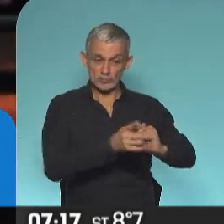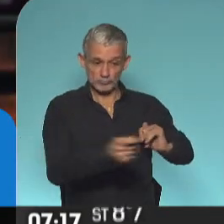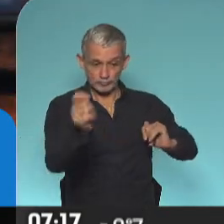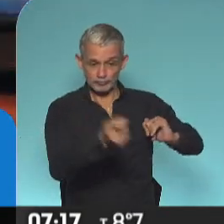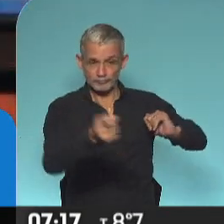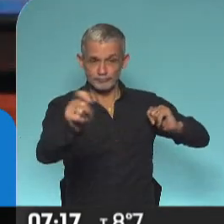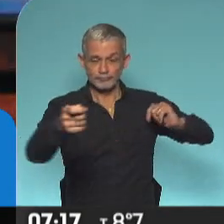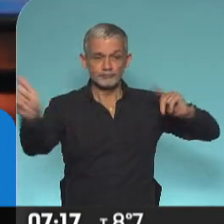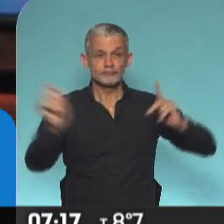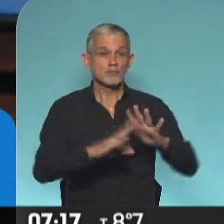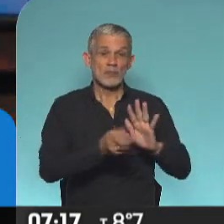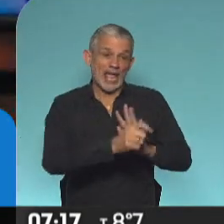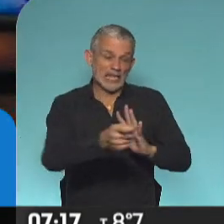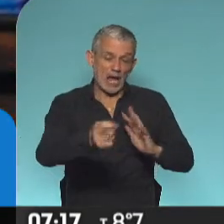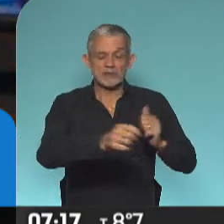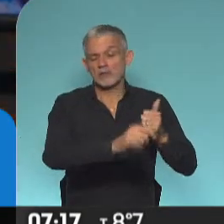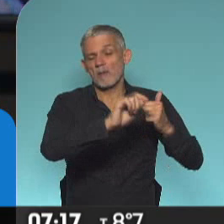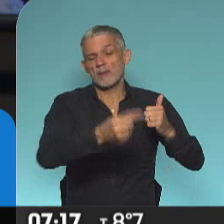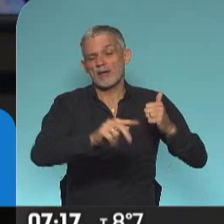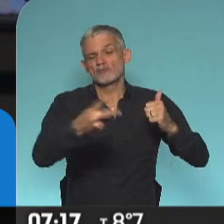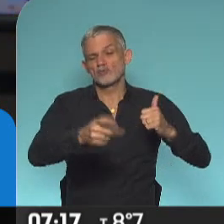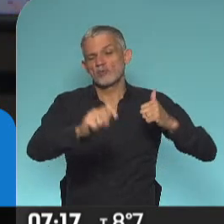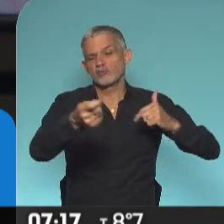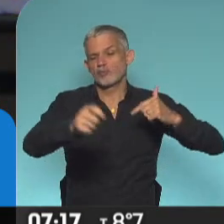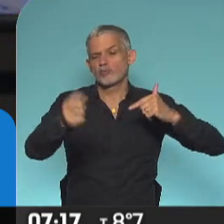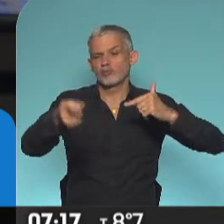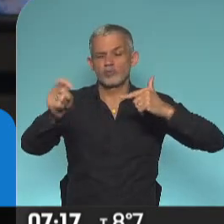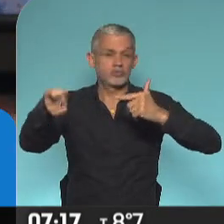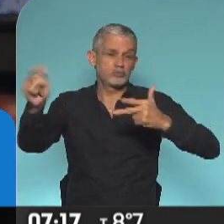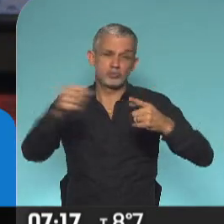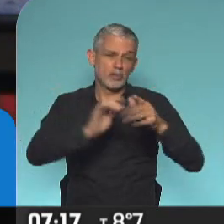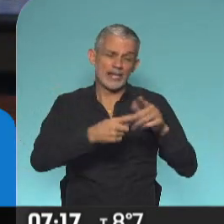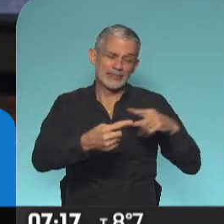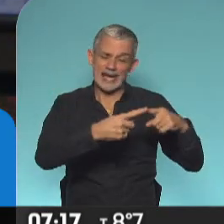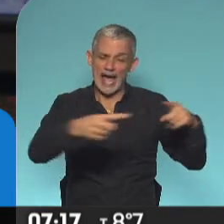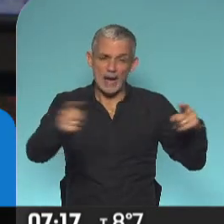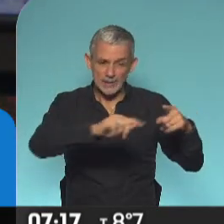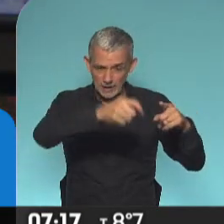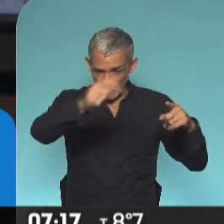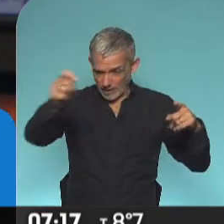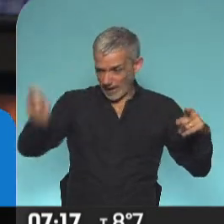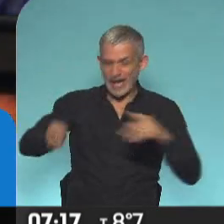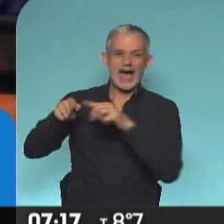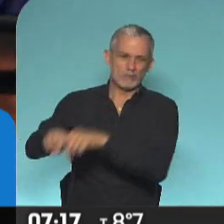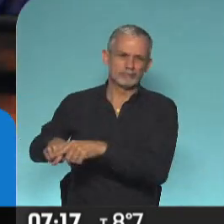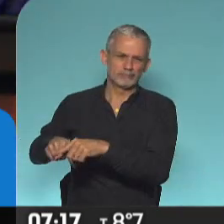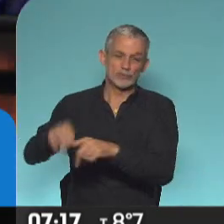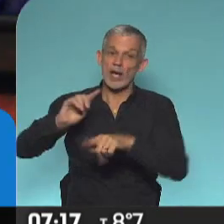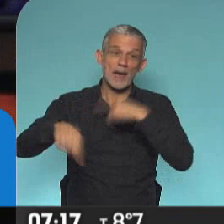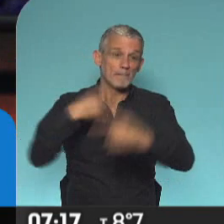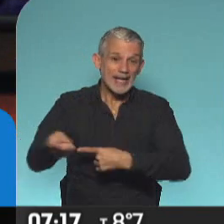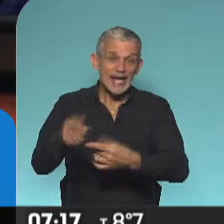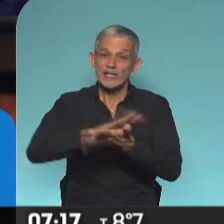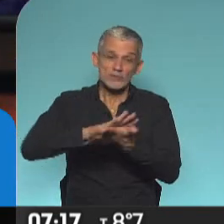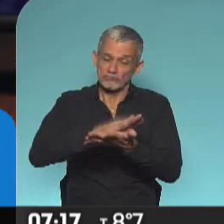instancias previas, es decir, el Tribunal de Primera Instancia, la Cámara, y luego será el turno en que intervenga la Corte. Con lo cual, mañana no se